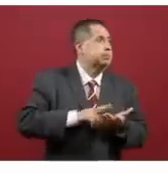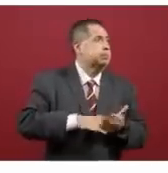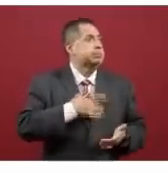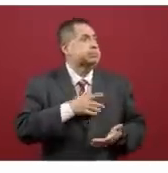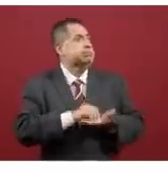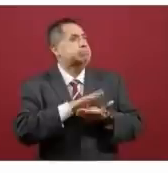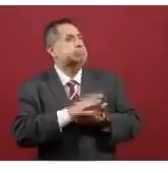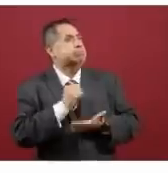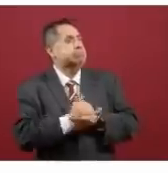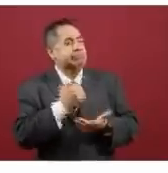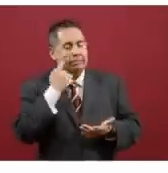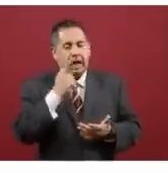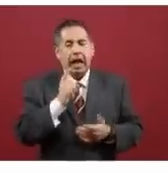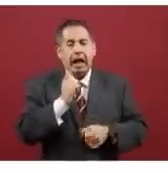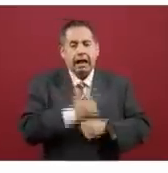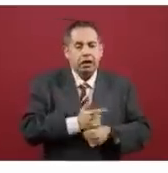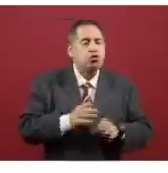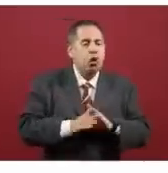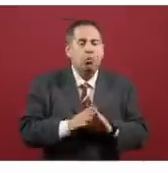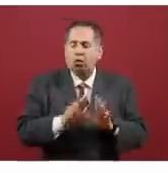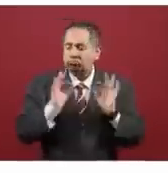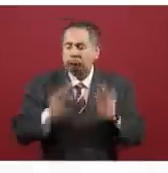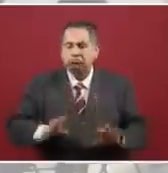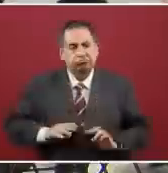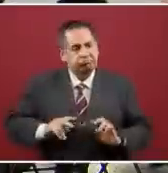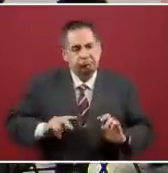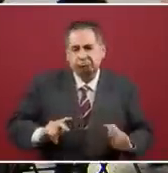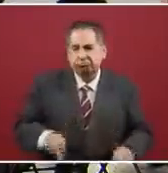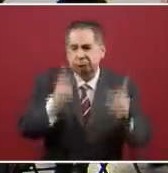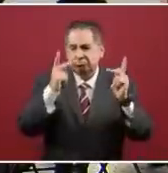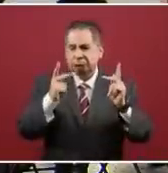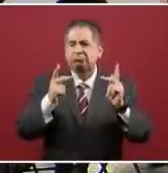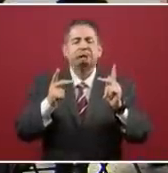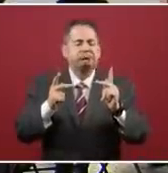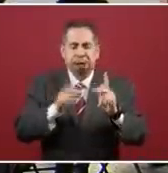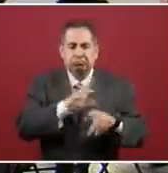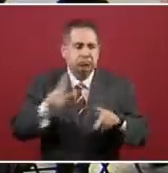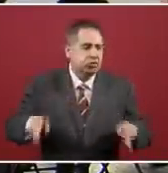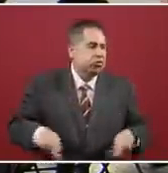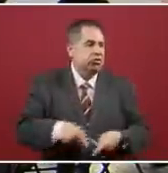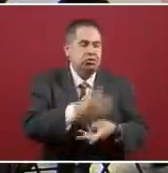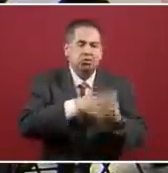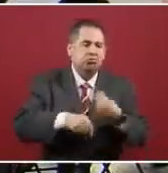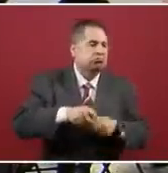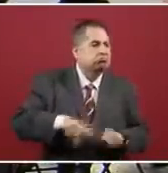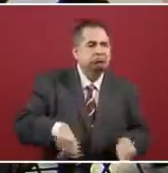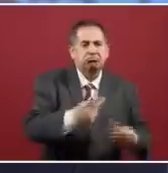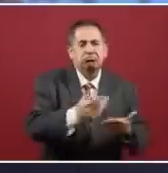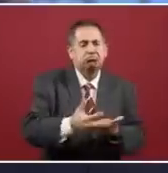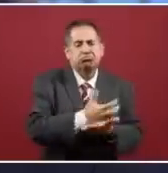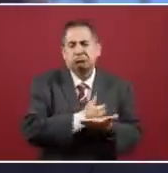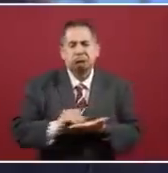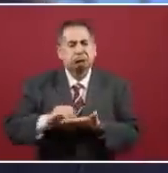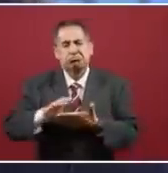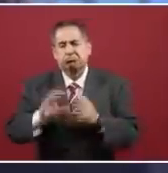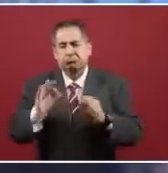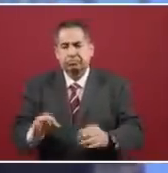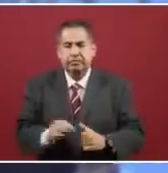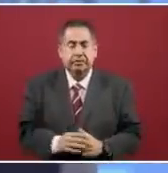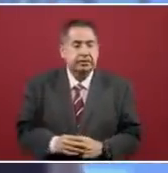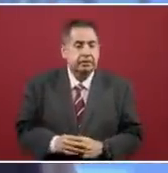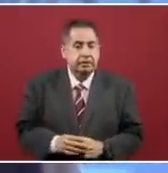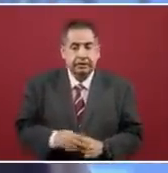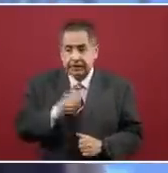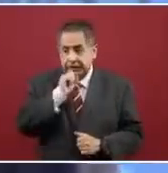poder llegar a la identificación de un mecanismo ideal de venta y lograr una enajenación exitosa. Ahora,